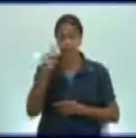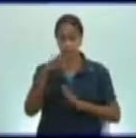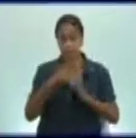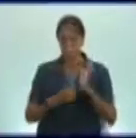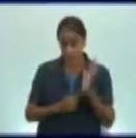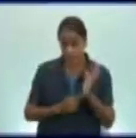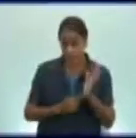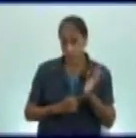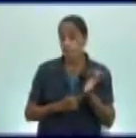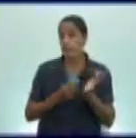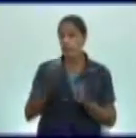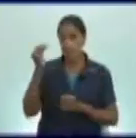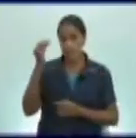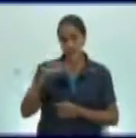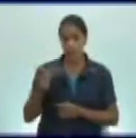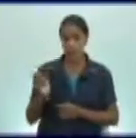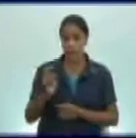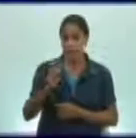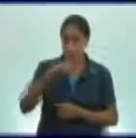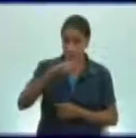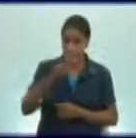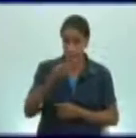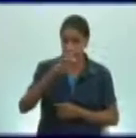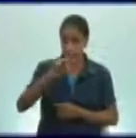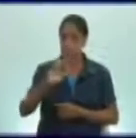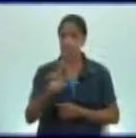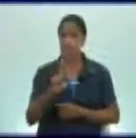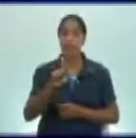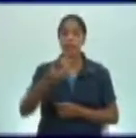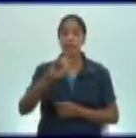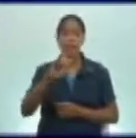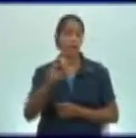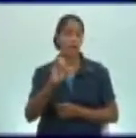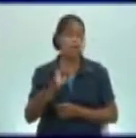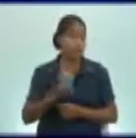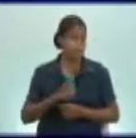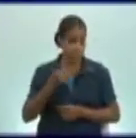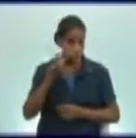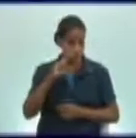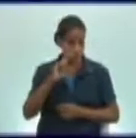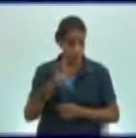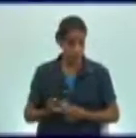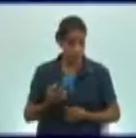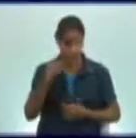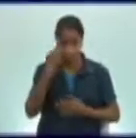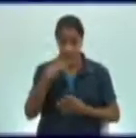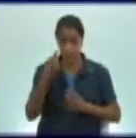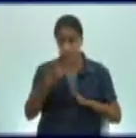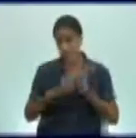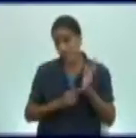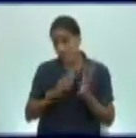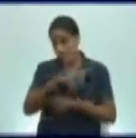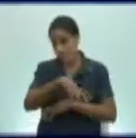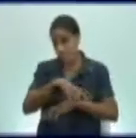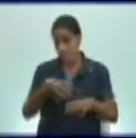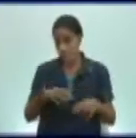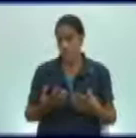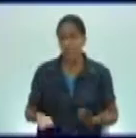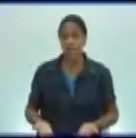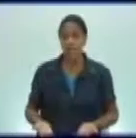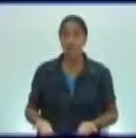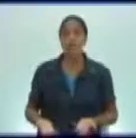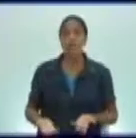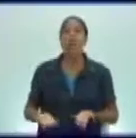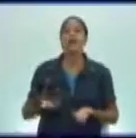es importante que ustedes tengan en cuenta, como habíamos visto, como característica también de los animales